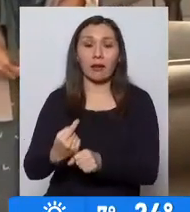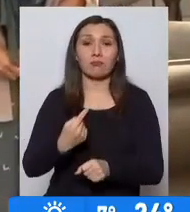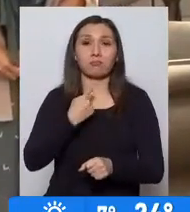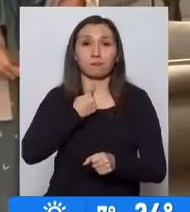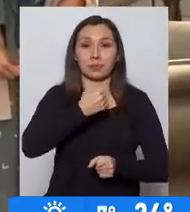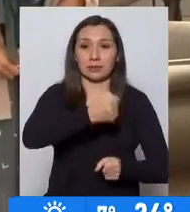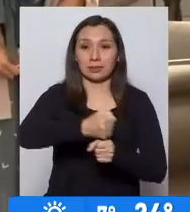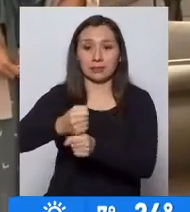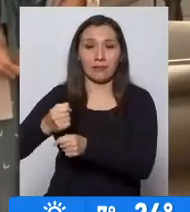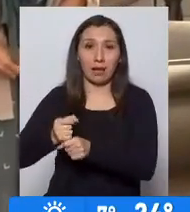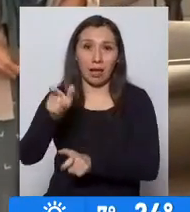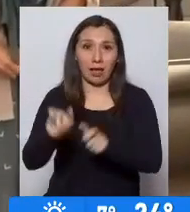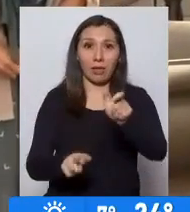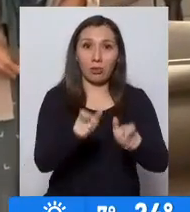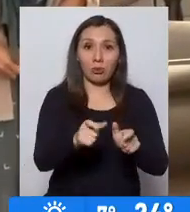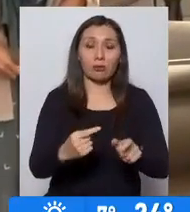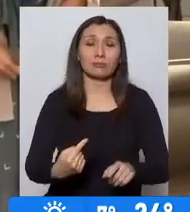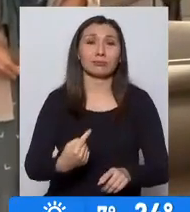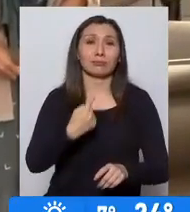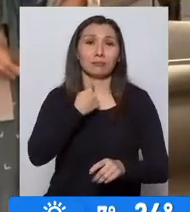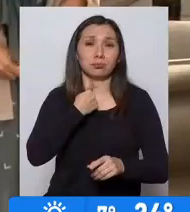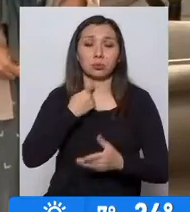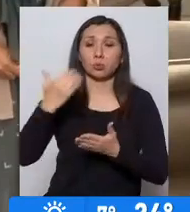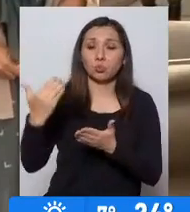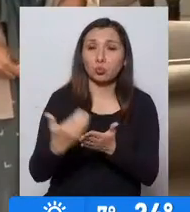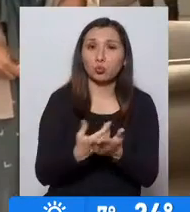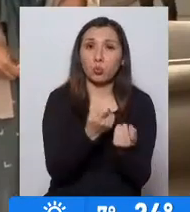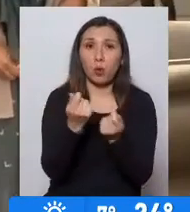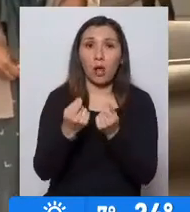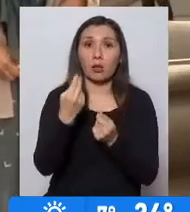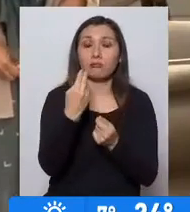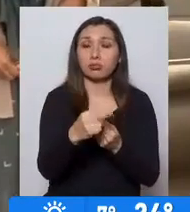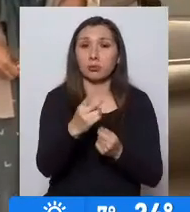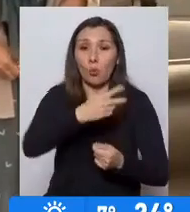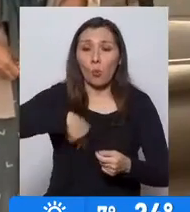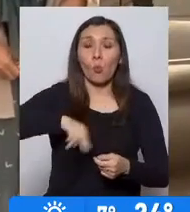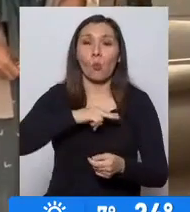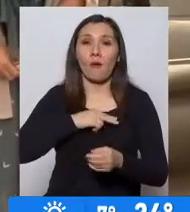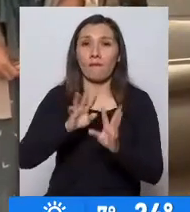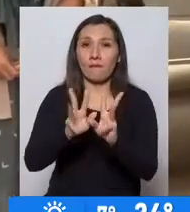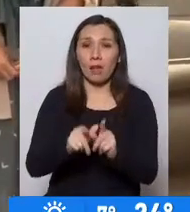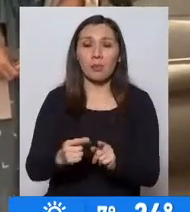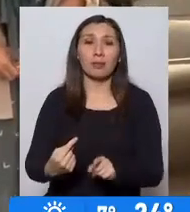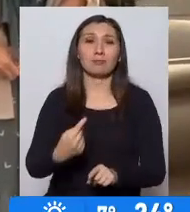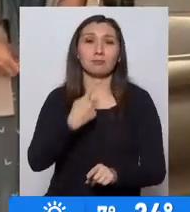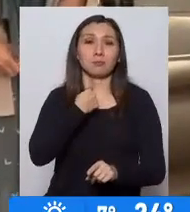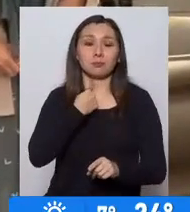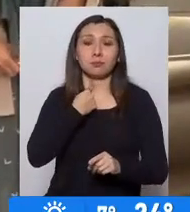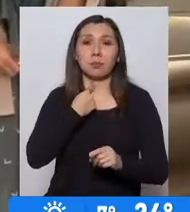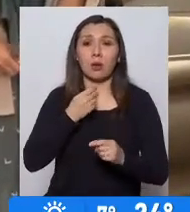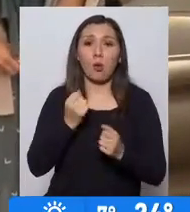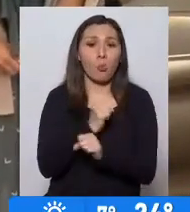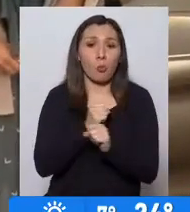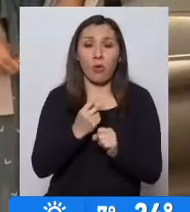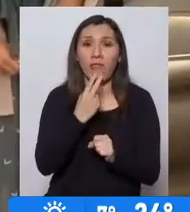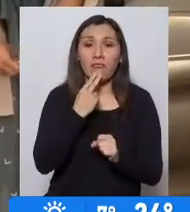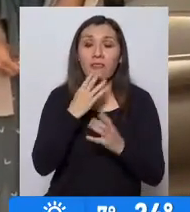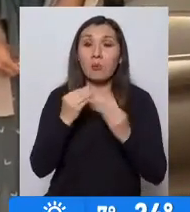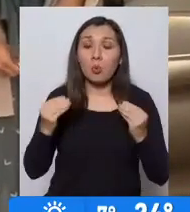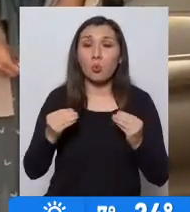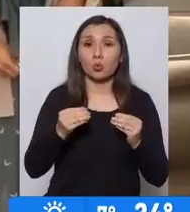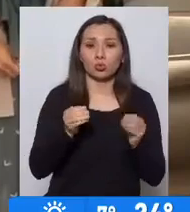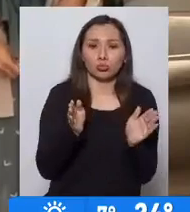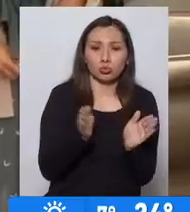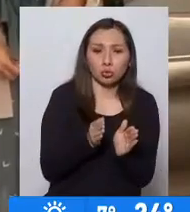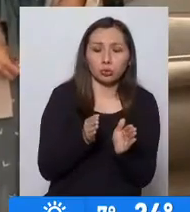nuestros trabajadores, amenazan los ingresos de nuestras familias, amenazan la sobrevivencia de muchas